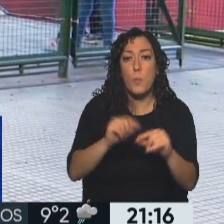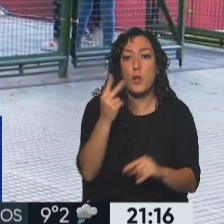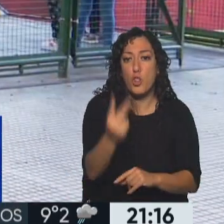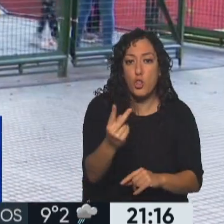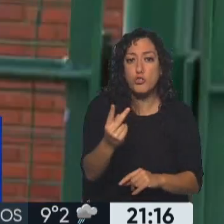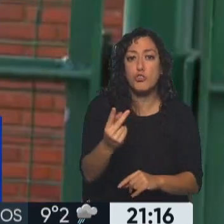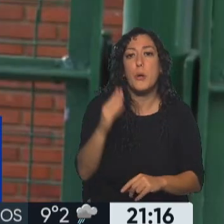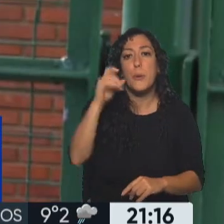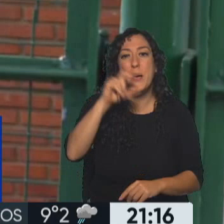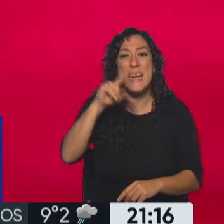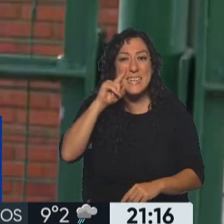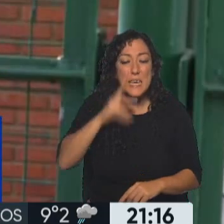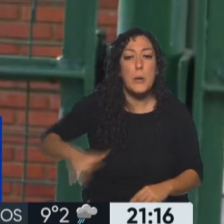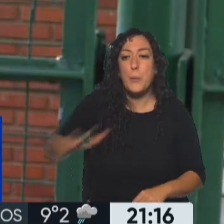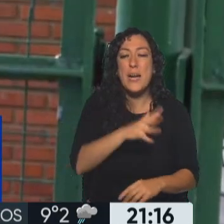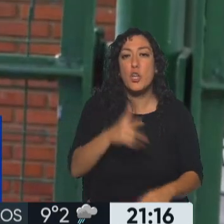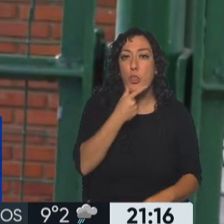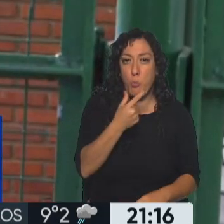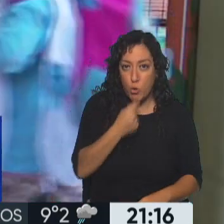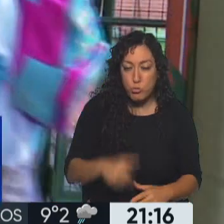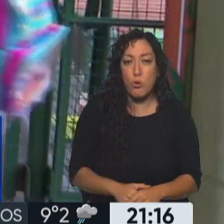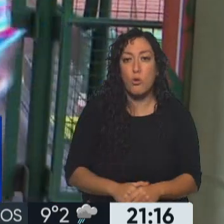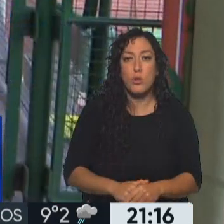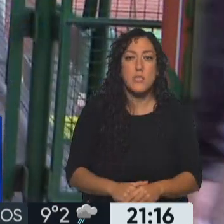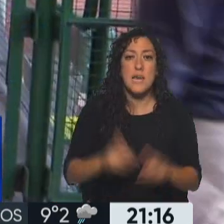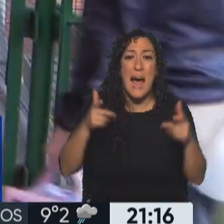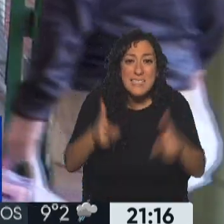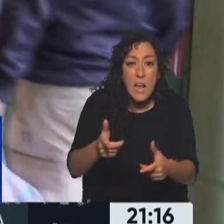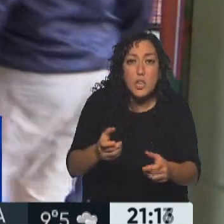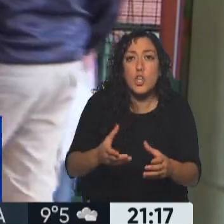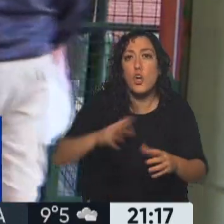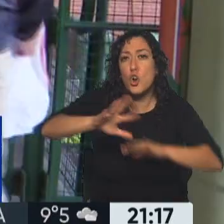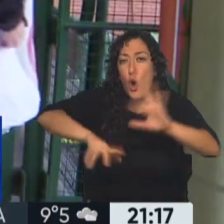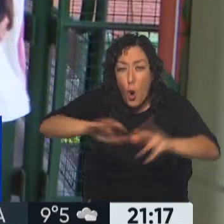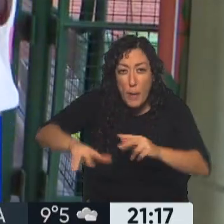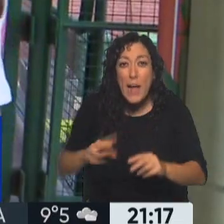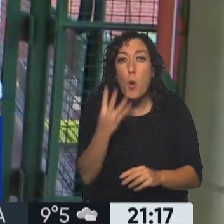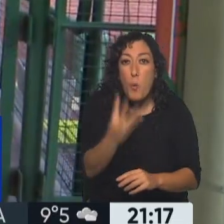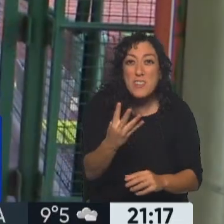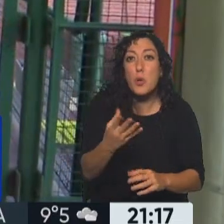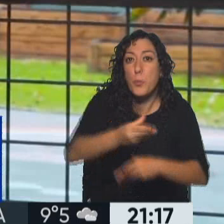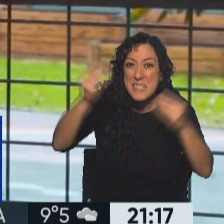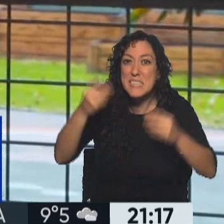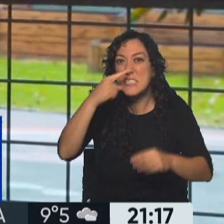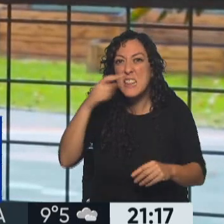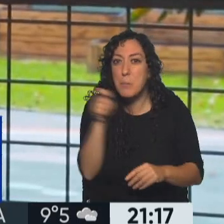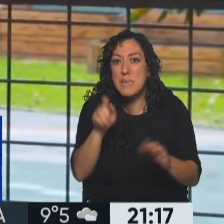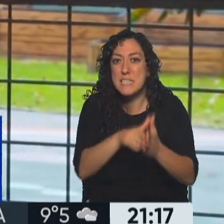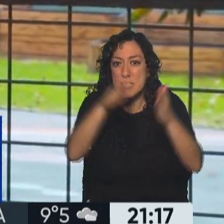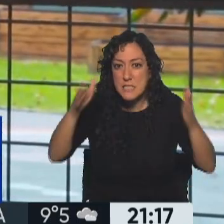Antonio Berni, aquí en el barrio porteño de Devoto. Es la cuarta vez que lo roban en tan solo 7 meses.